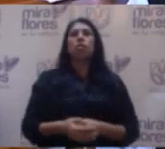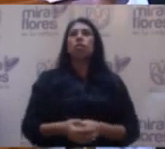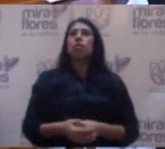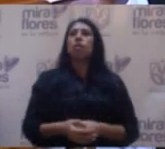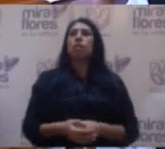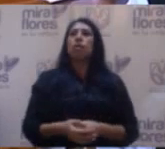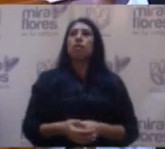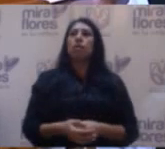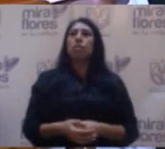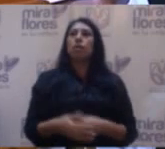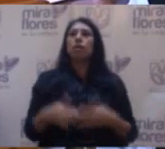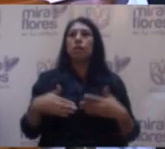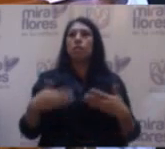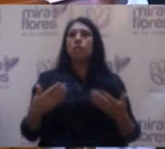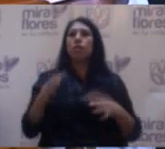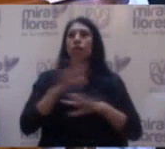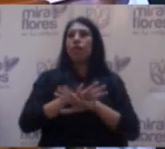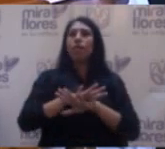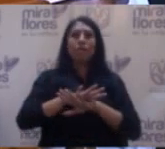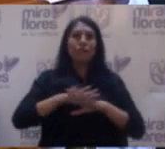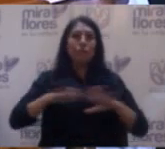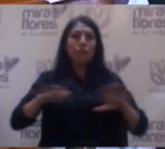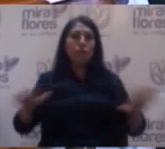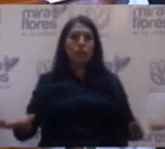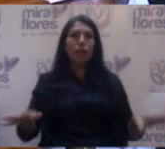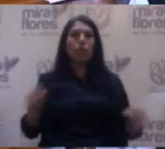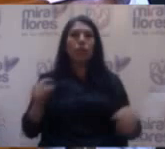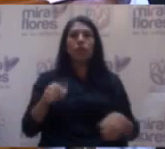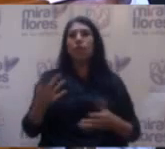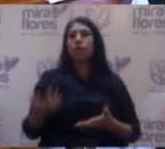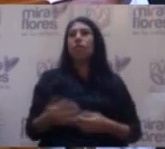para que de una vez por todas terminemos con este